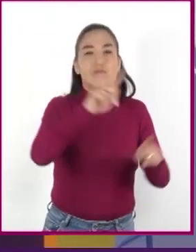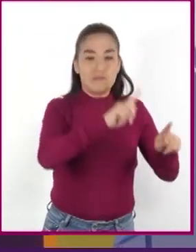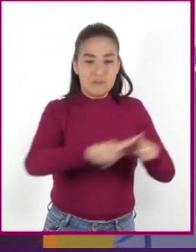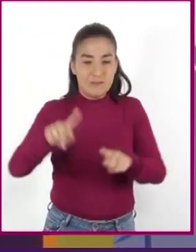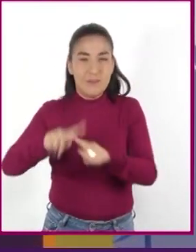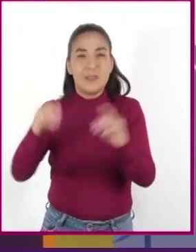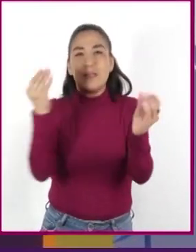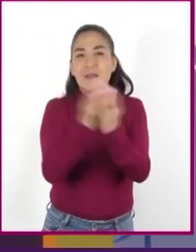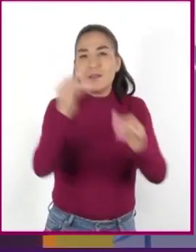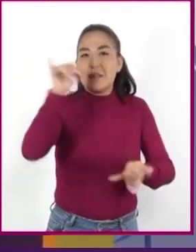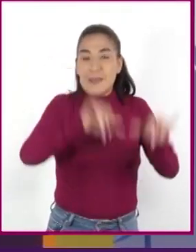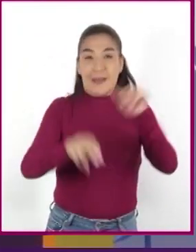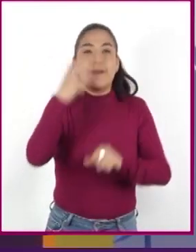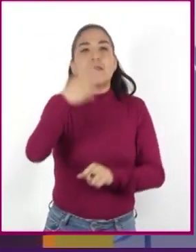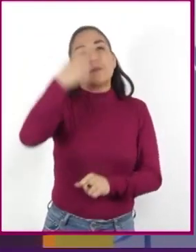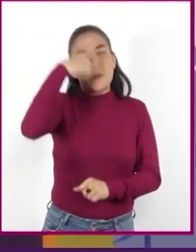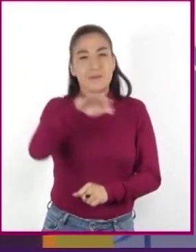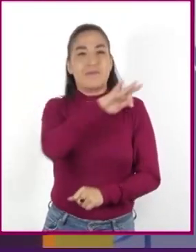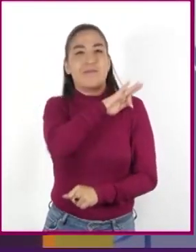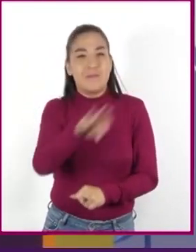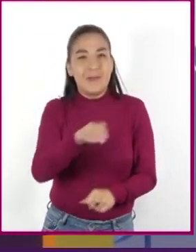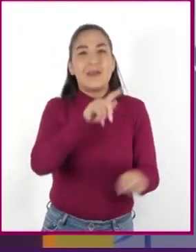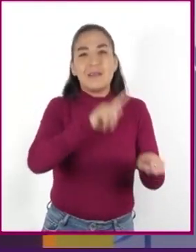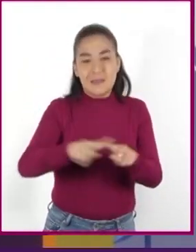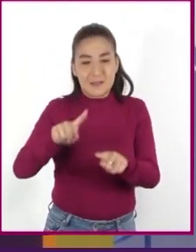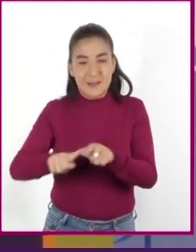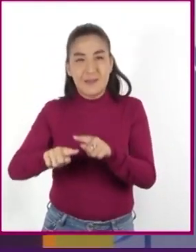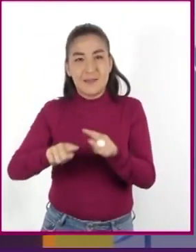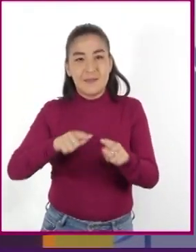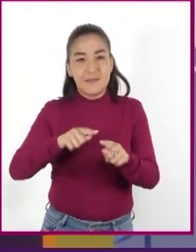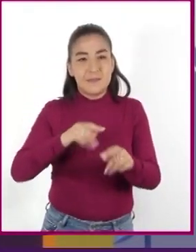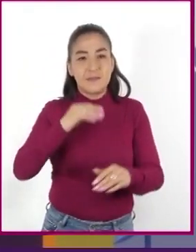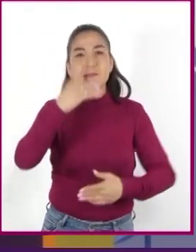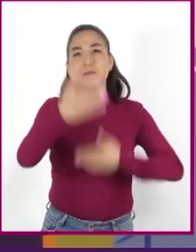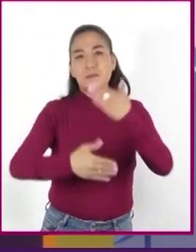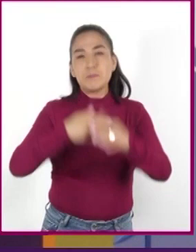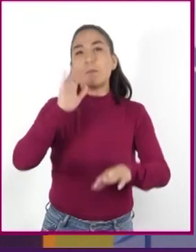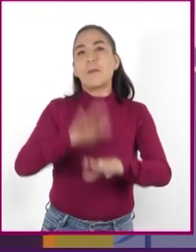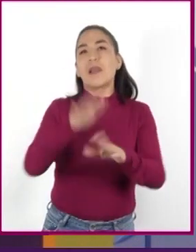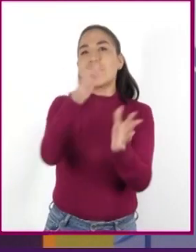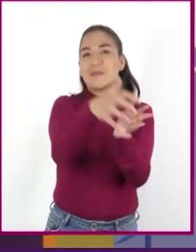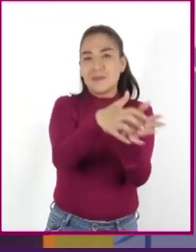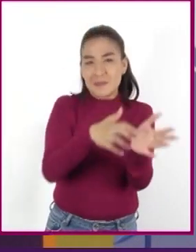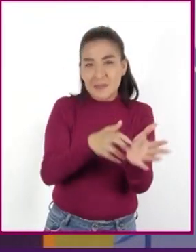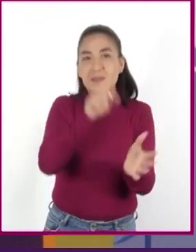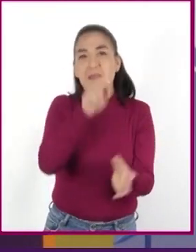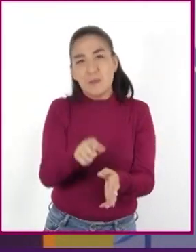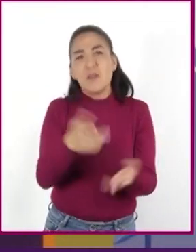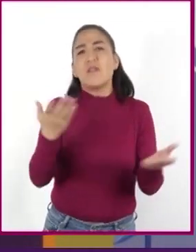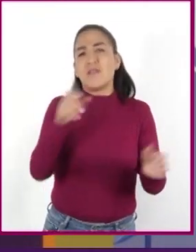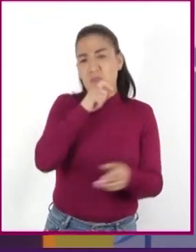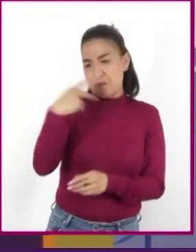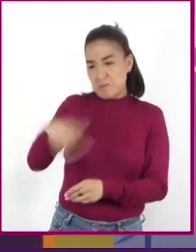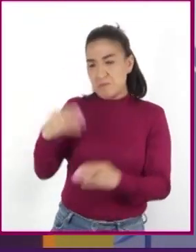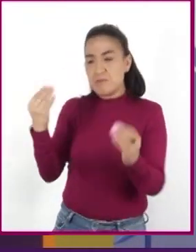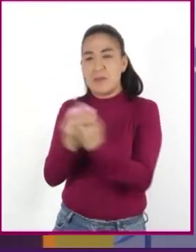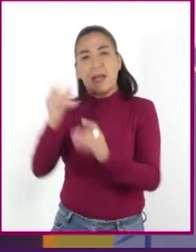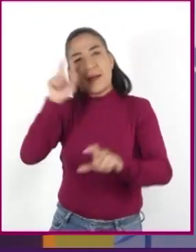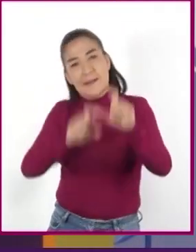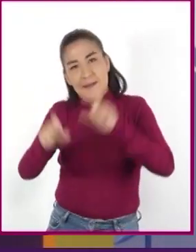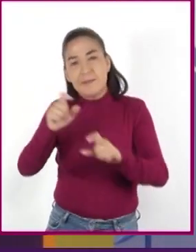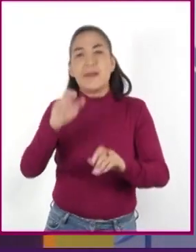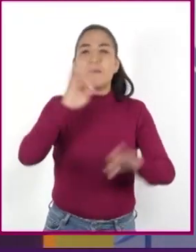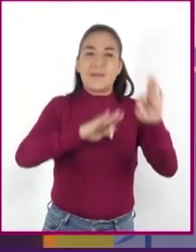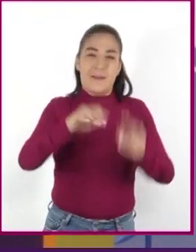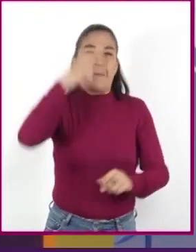sustancias y esto nos permite producirlas mediante procedimientos más económicos o con propiedades físicas o químicas